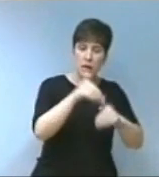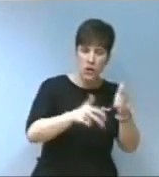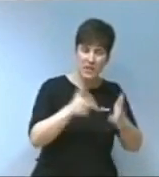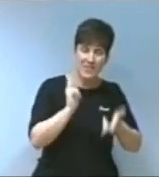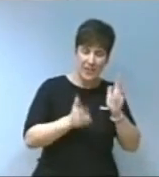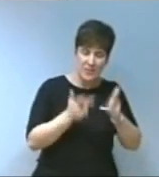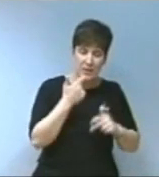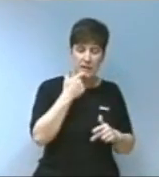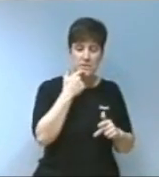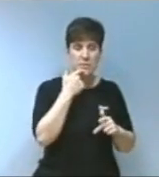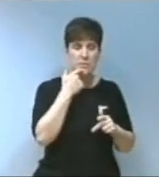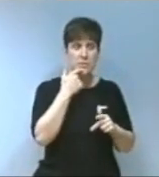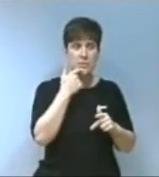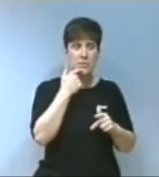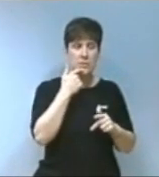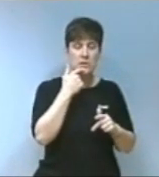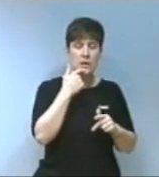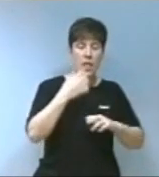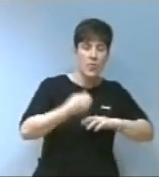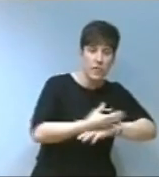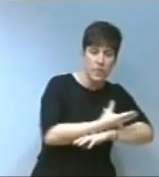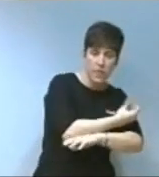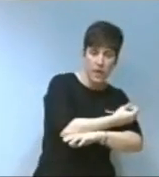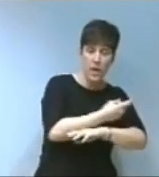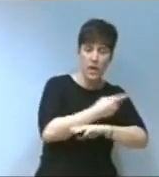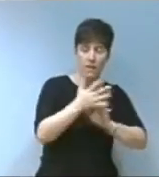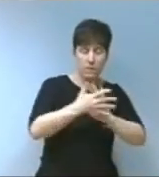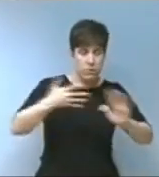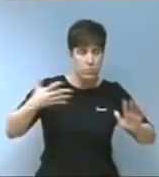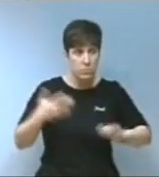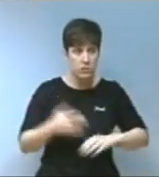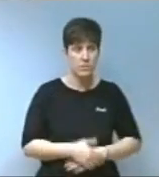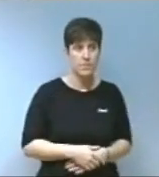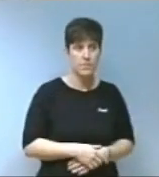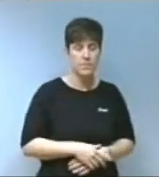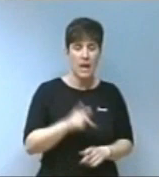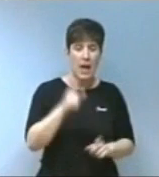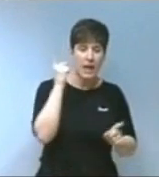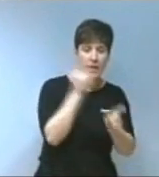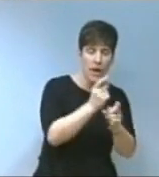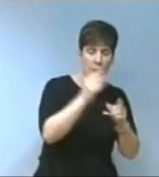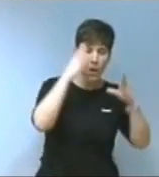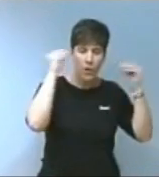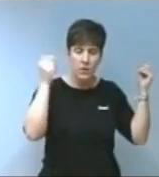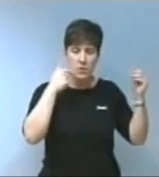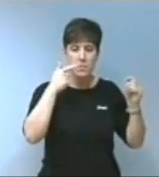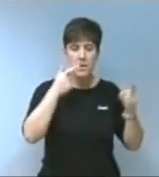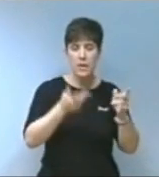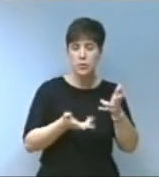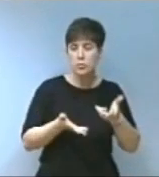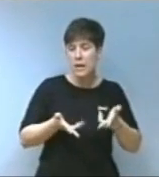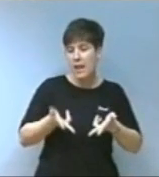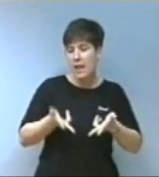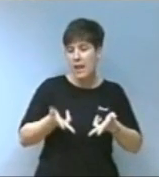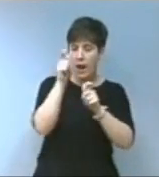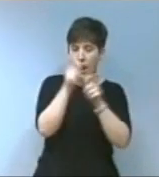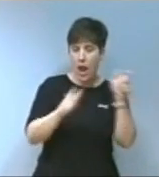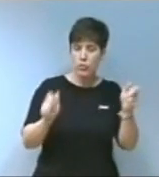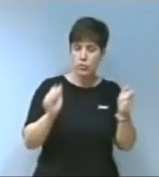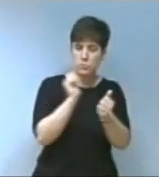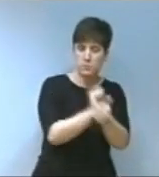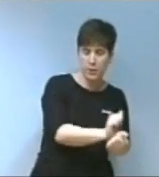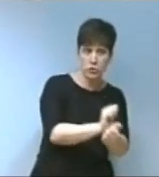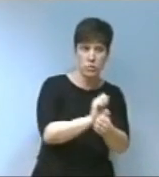a la Guardia Civil mientras acercan a los presos etarras, vergüenza, señor Puig, vergüenza que el PSOE acepte eso,